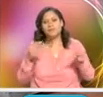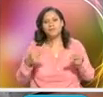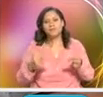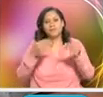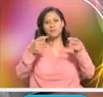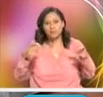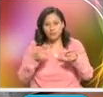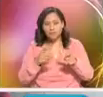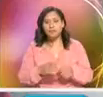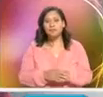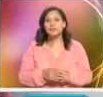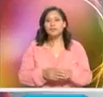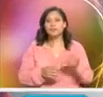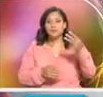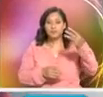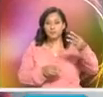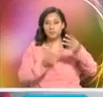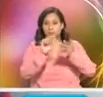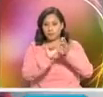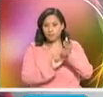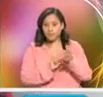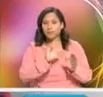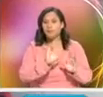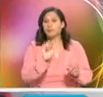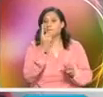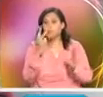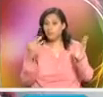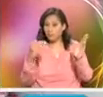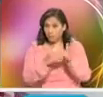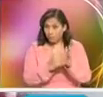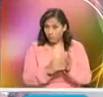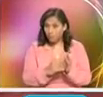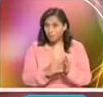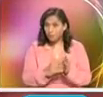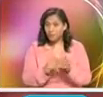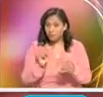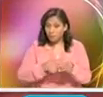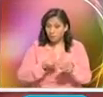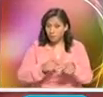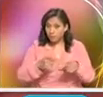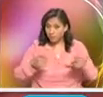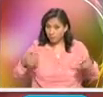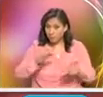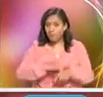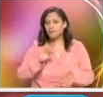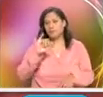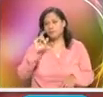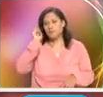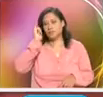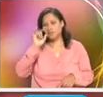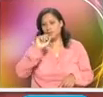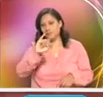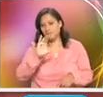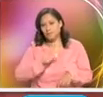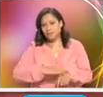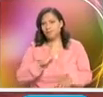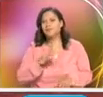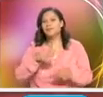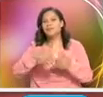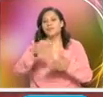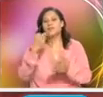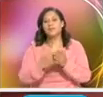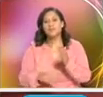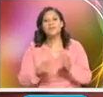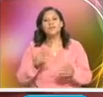O sea, con el primer trimestre de este año ya tienen los 22,000, ¿no? ¿Y van a sumarse más? Yo espero que sí se sumen más en lo que resta del año, pero